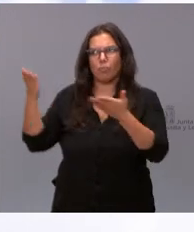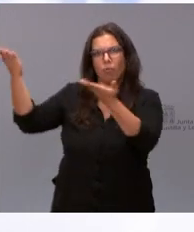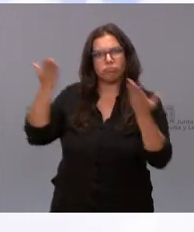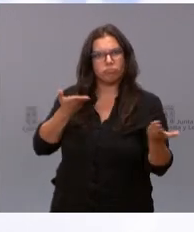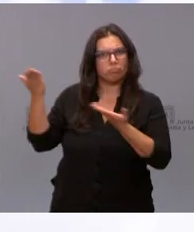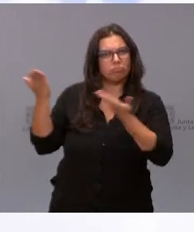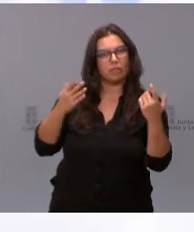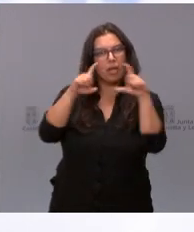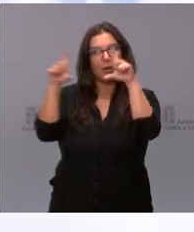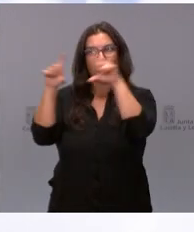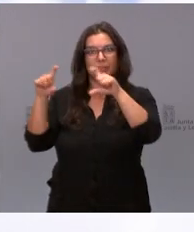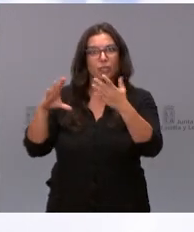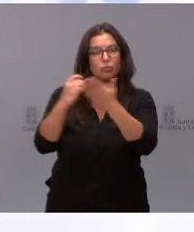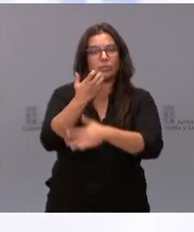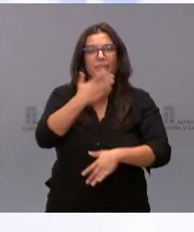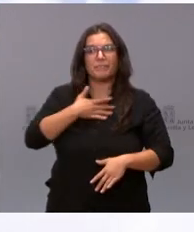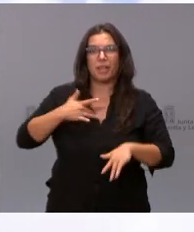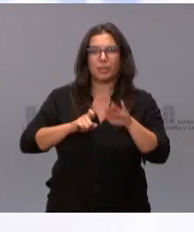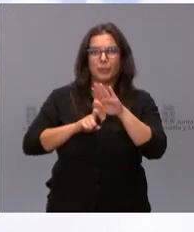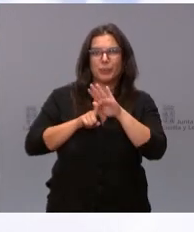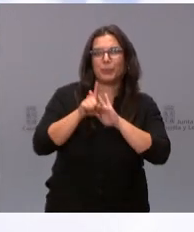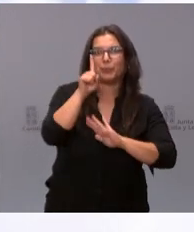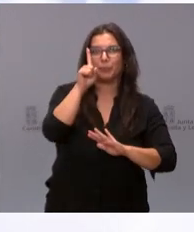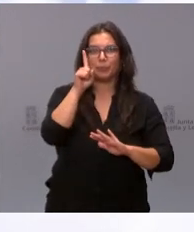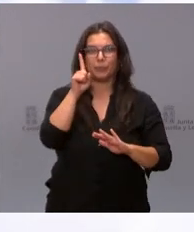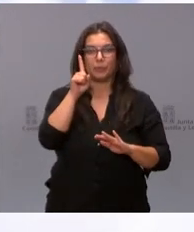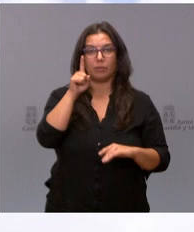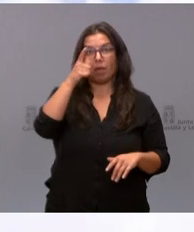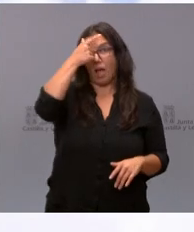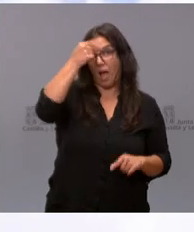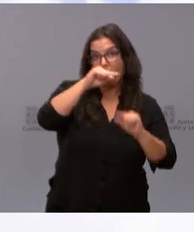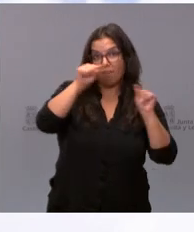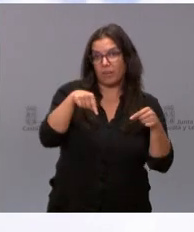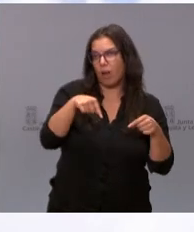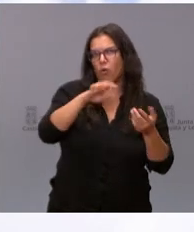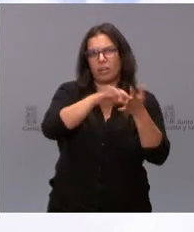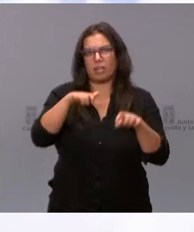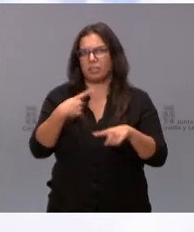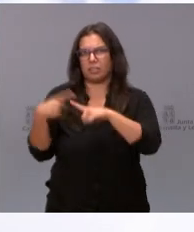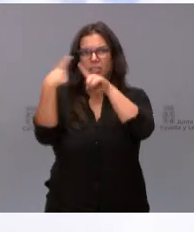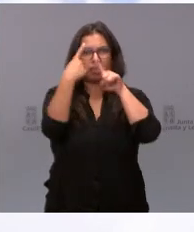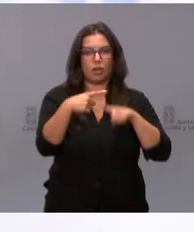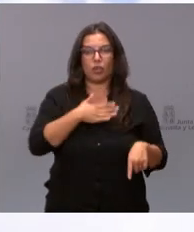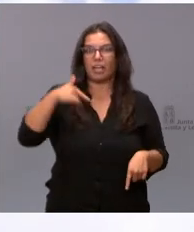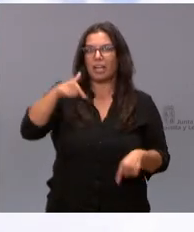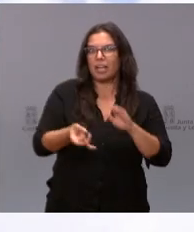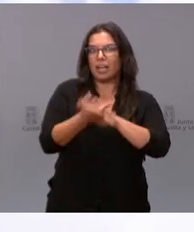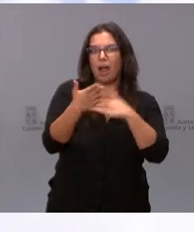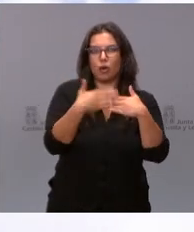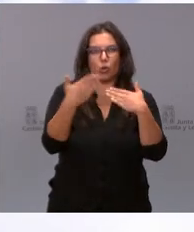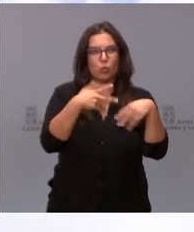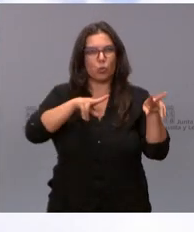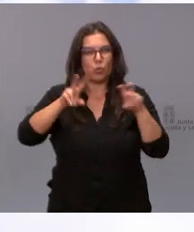que quieran crecer en ávila y por tanto en castilla y león' que quieran innovar aquí que quieran